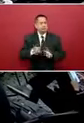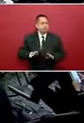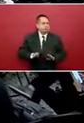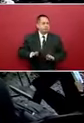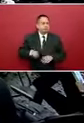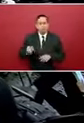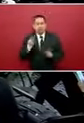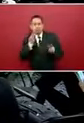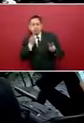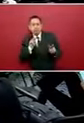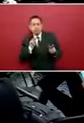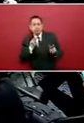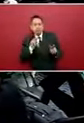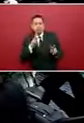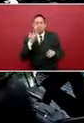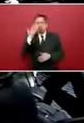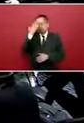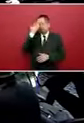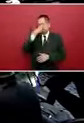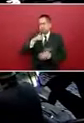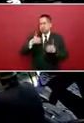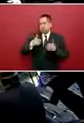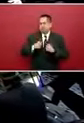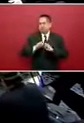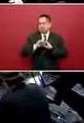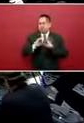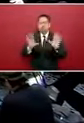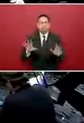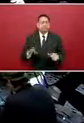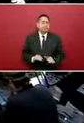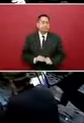beneficios a la gente.